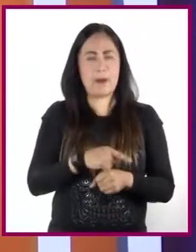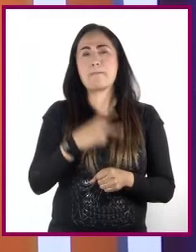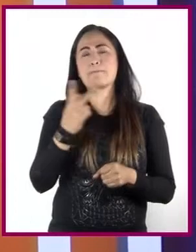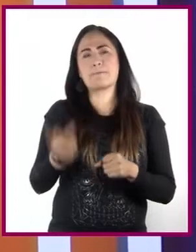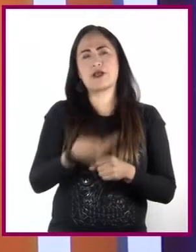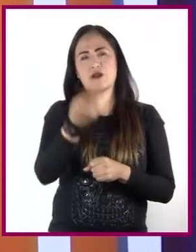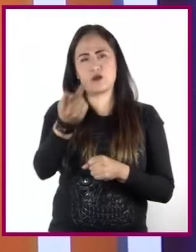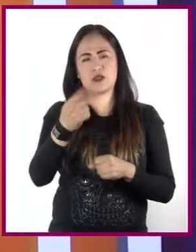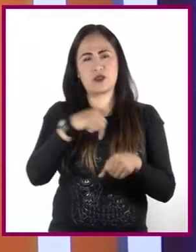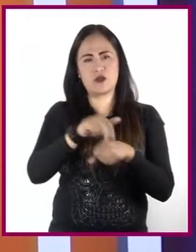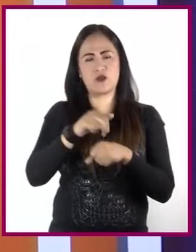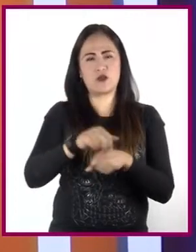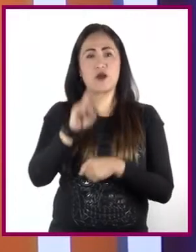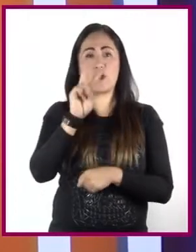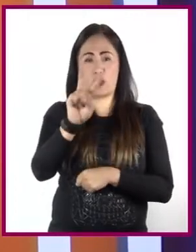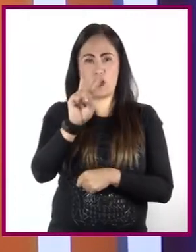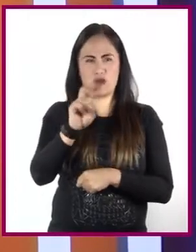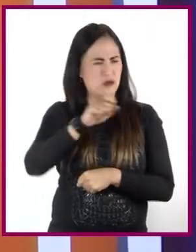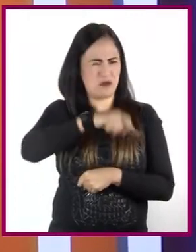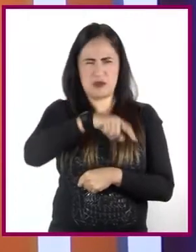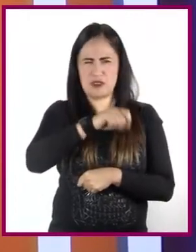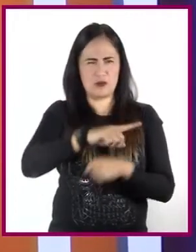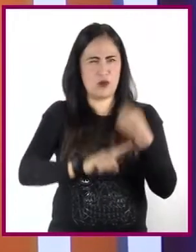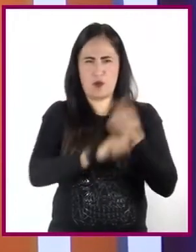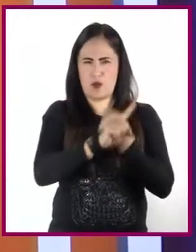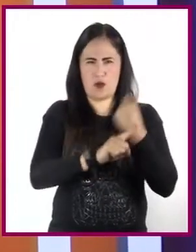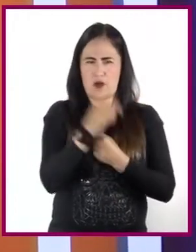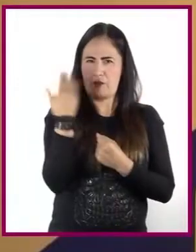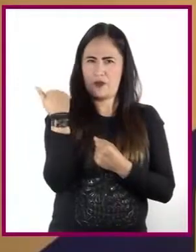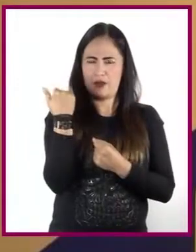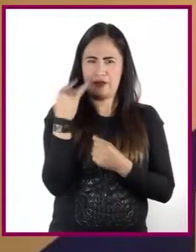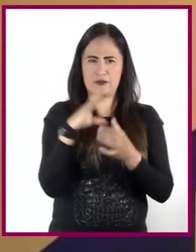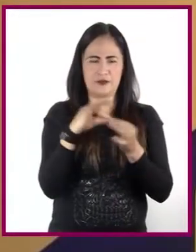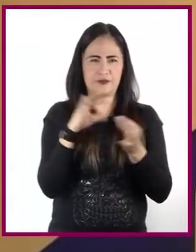que se desprende del mismo planteamiento que nos hace Heisy.